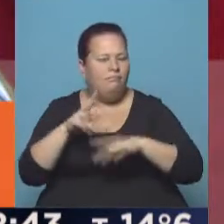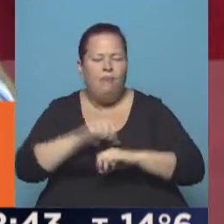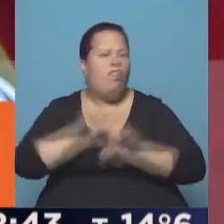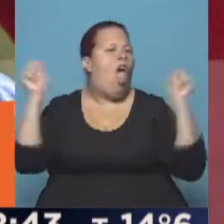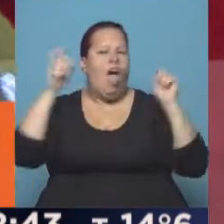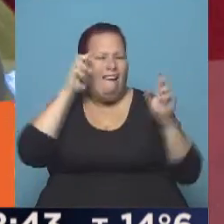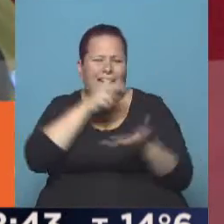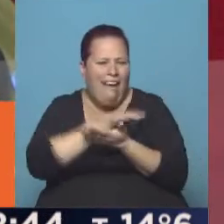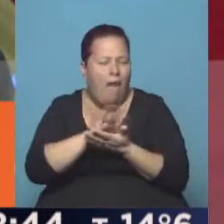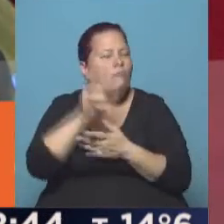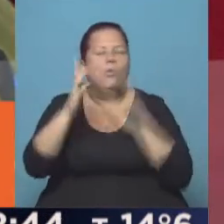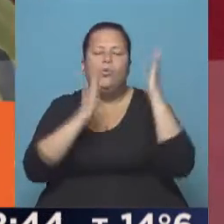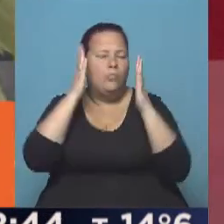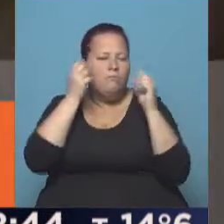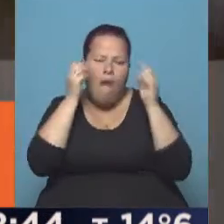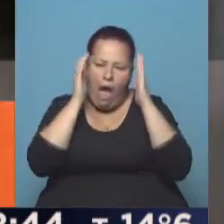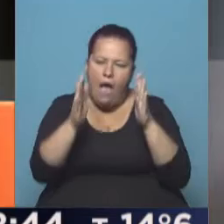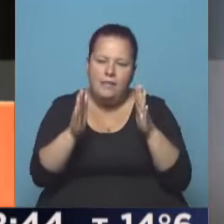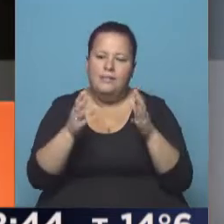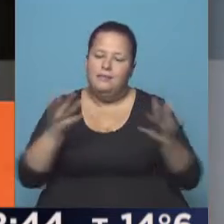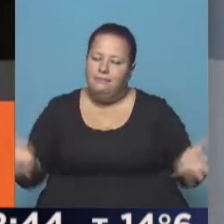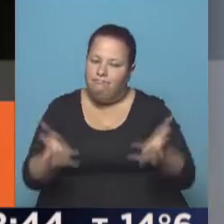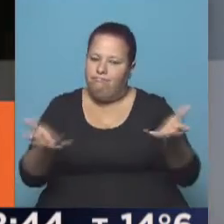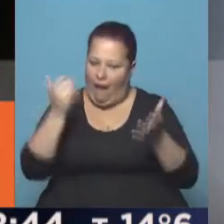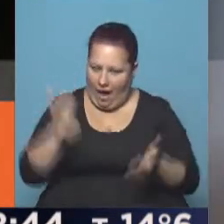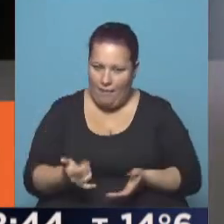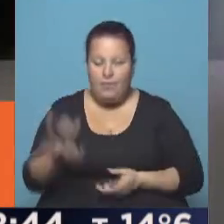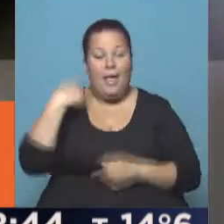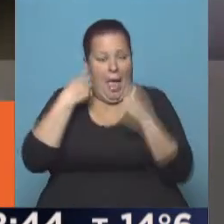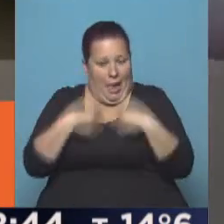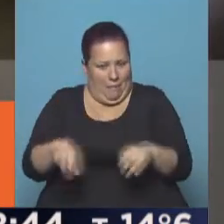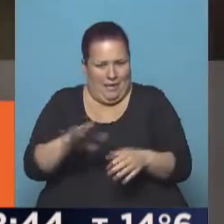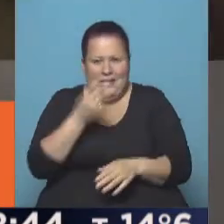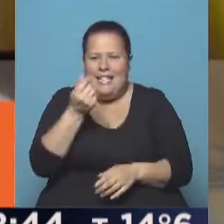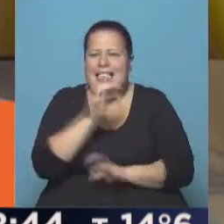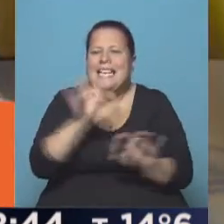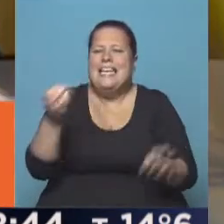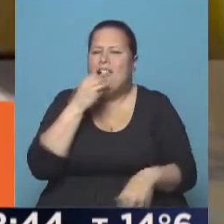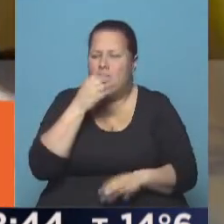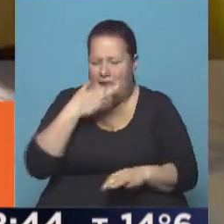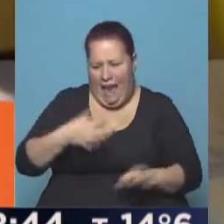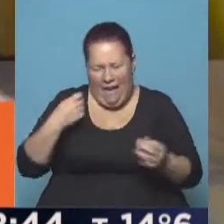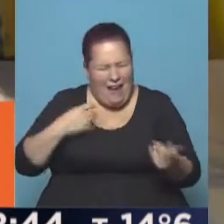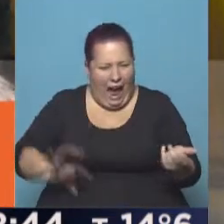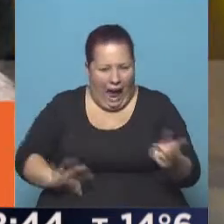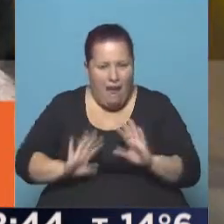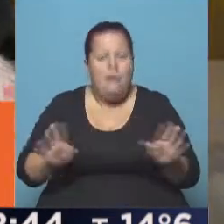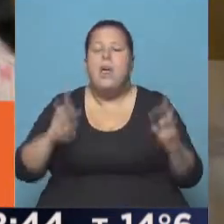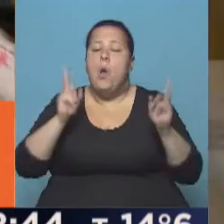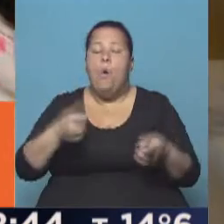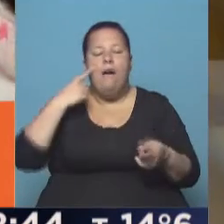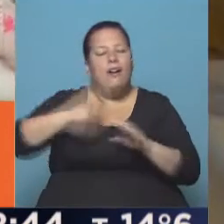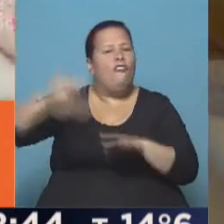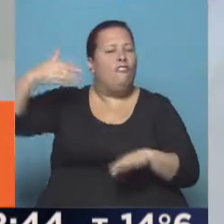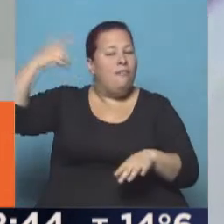nada, pero tenía un sueño y mucho empuje. Cuando empezamos no teníamos ni para comer, eso es la realidad. Y si miramos